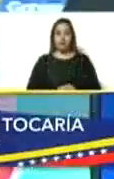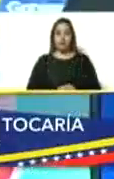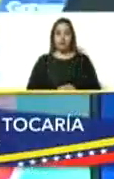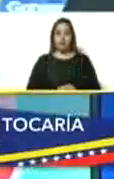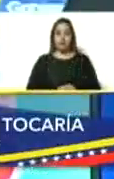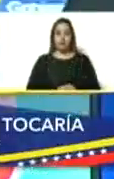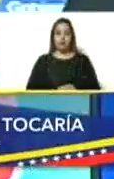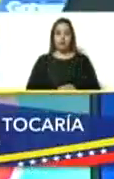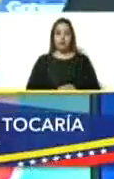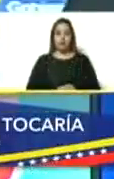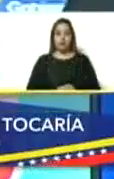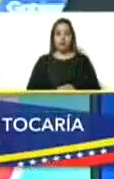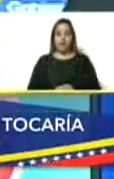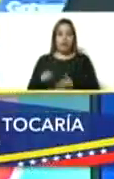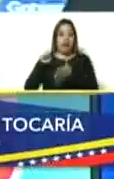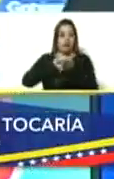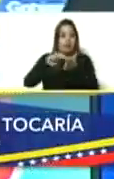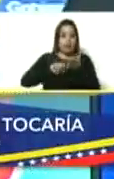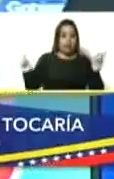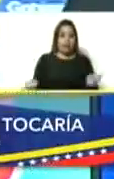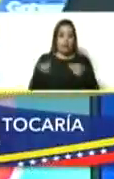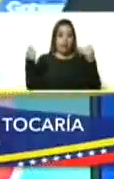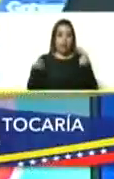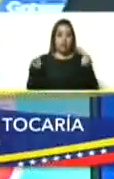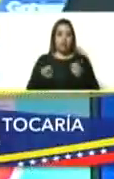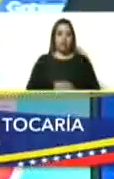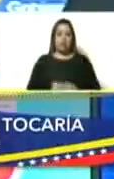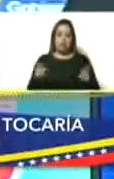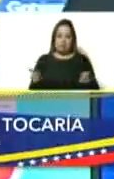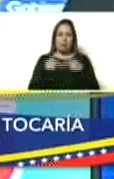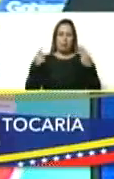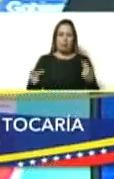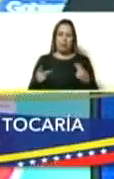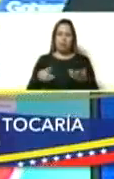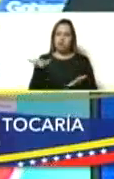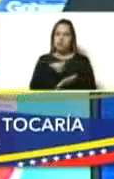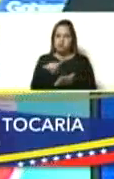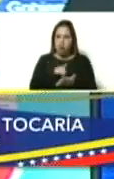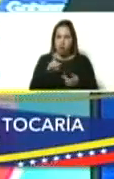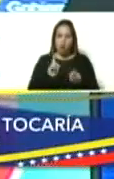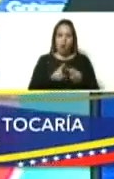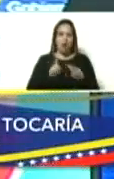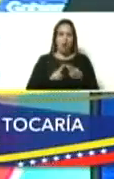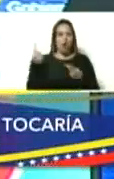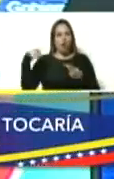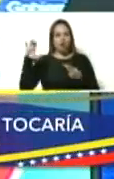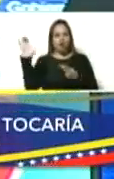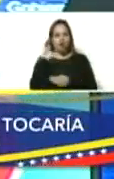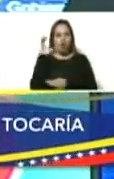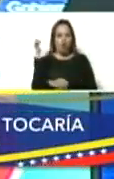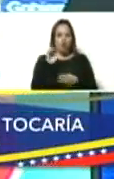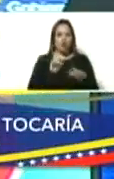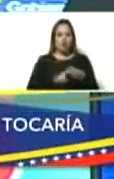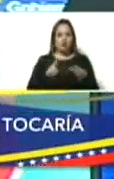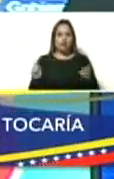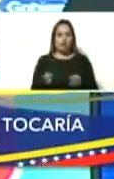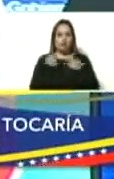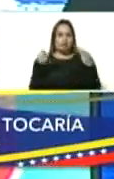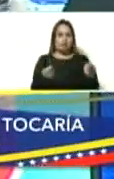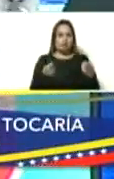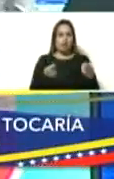Escribían en Miami Herald, New York Times, en El Tiempo de Bogotá, en el diario El País de